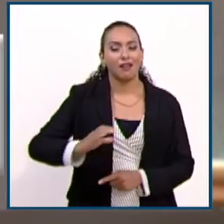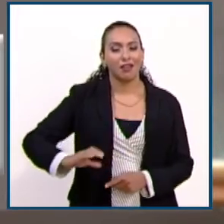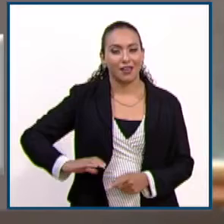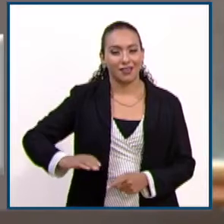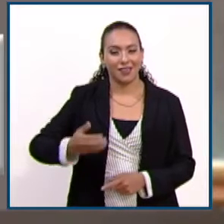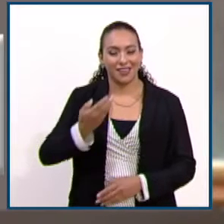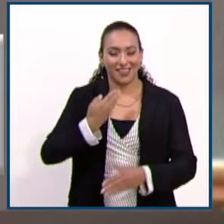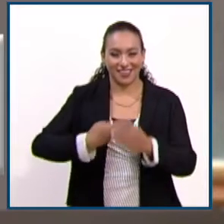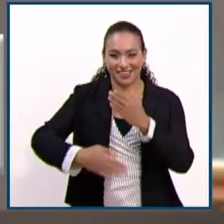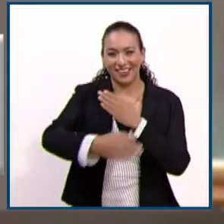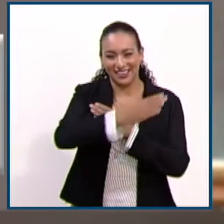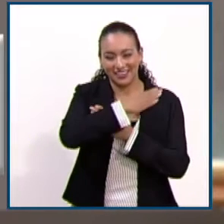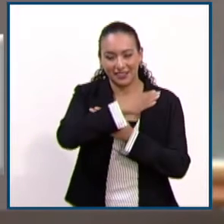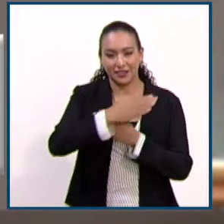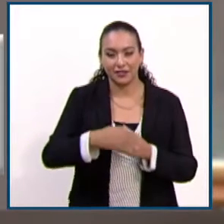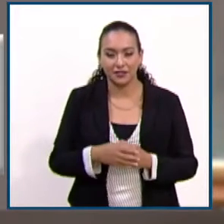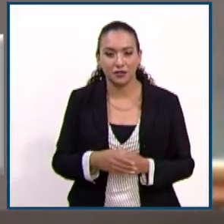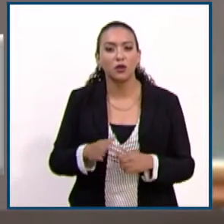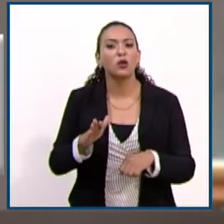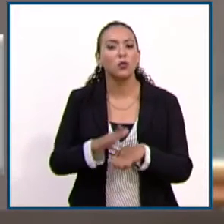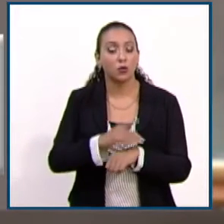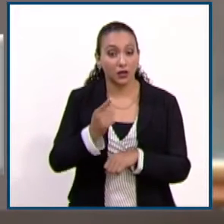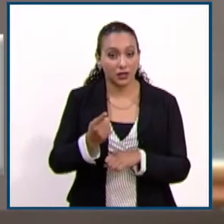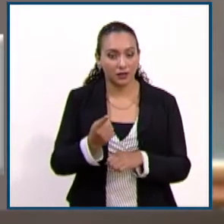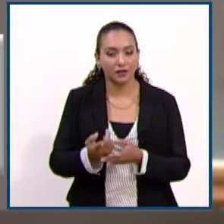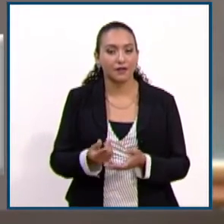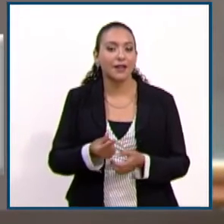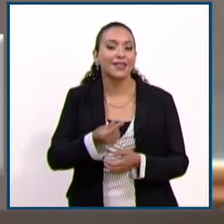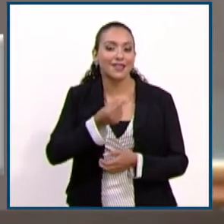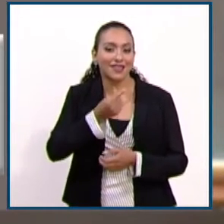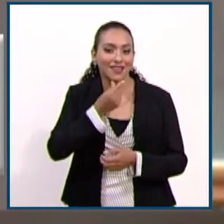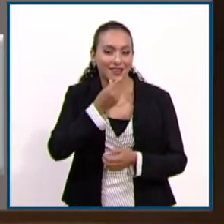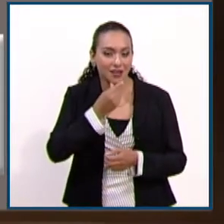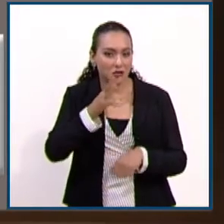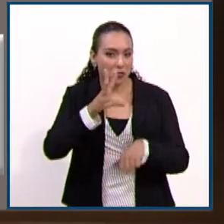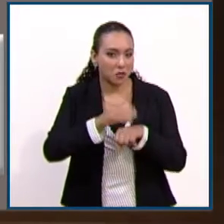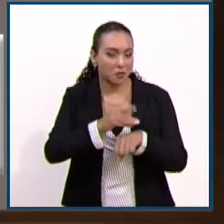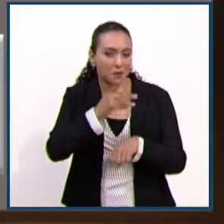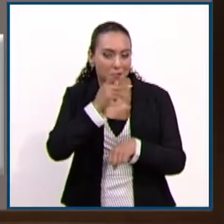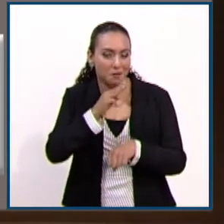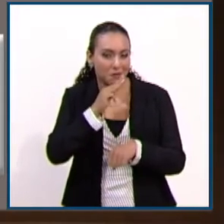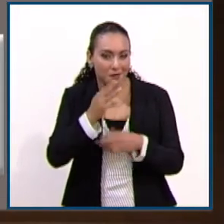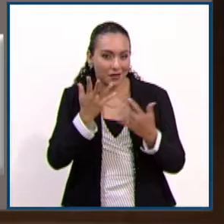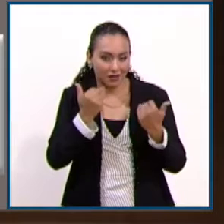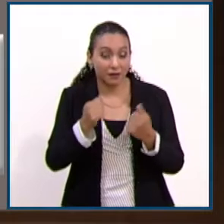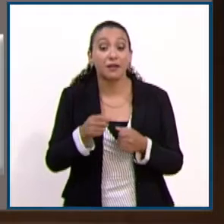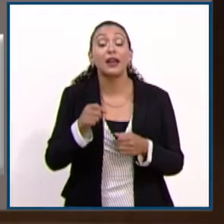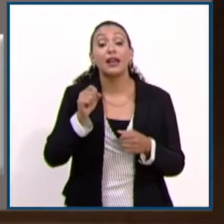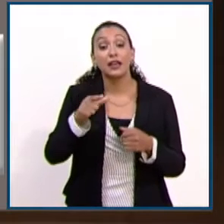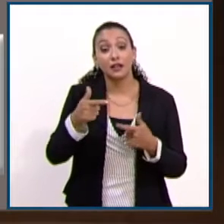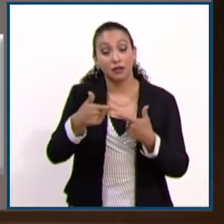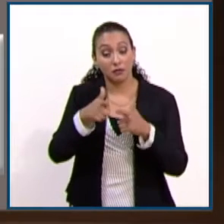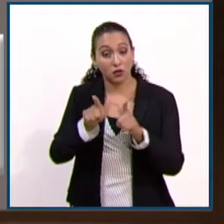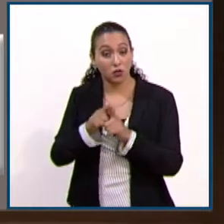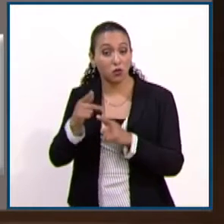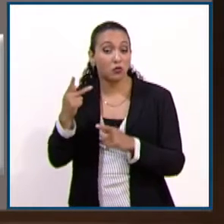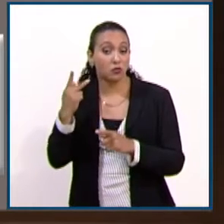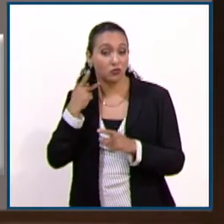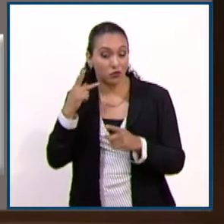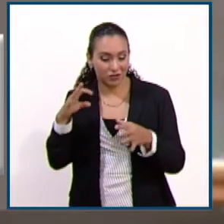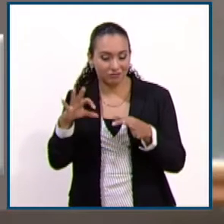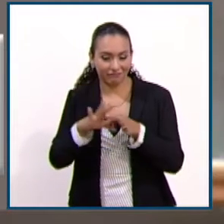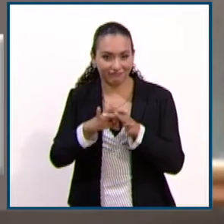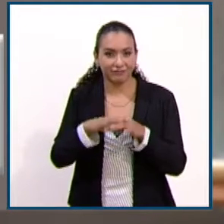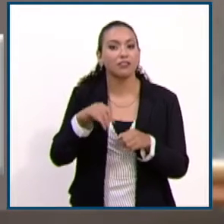presidencial Claudia Sheinbaum por violar el interés superior de la infancia y a los partidos políticos que la respaldan por incumplir con